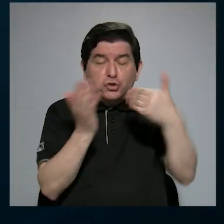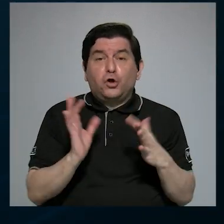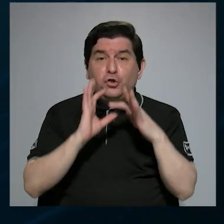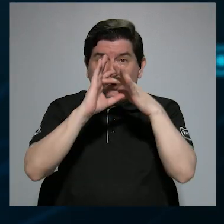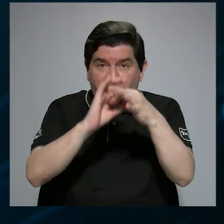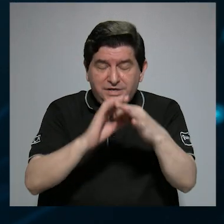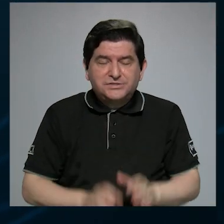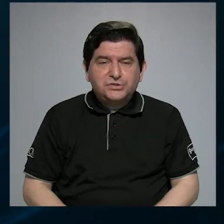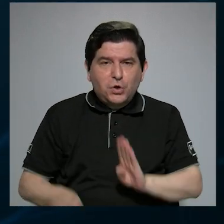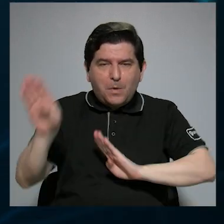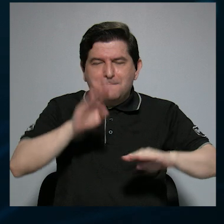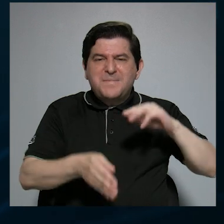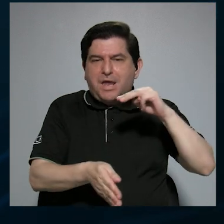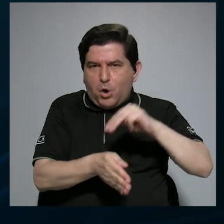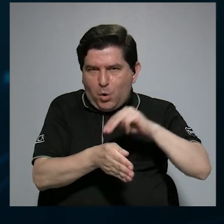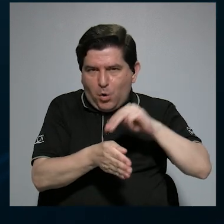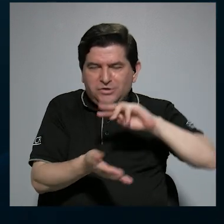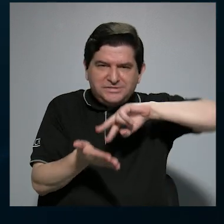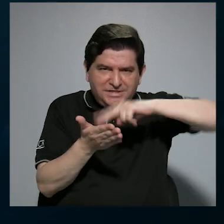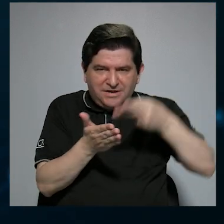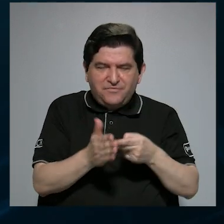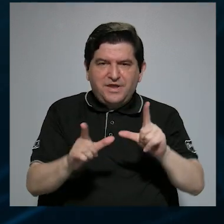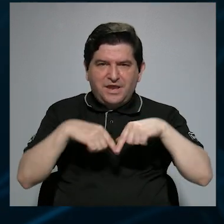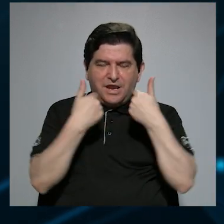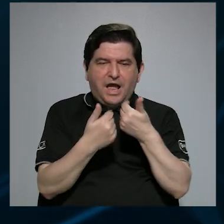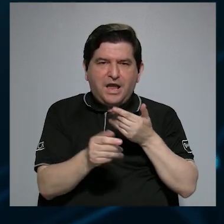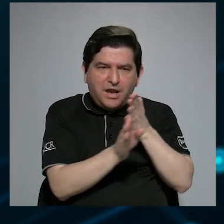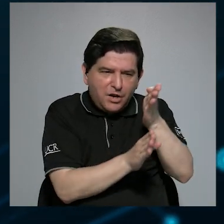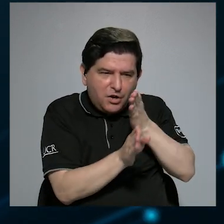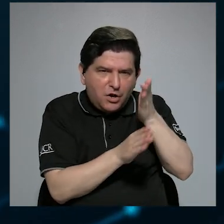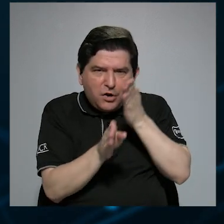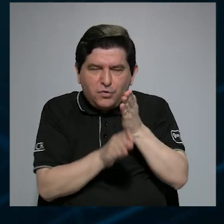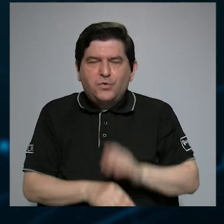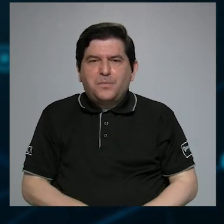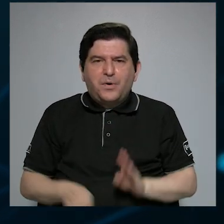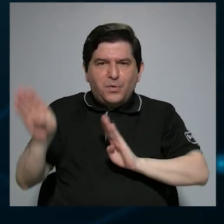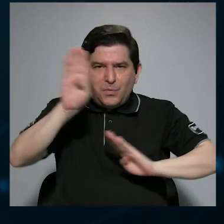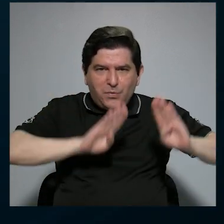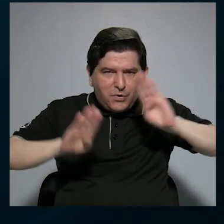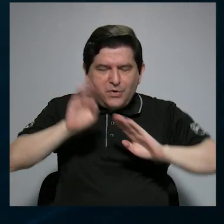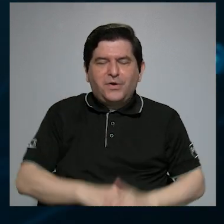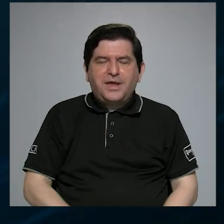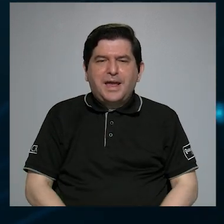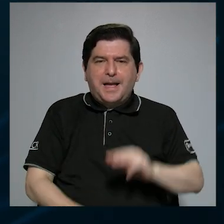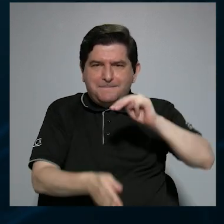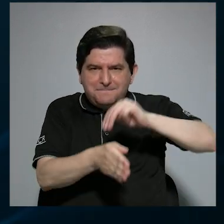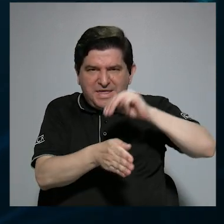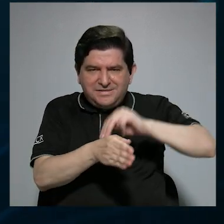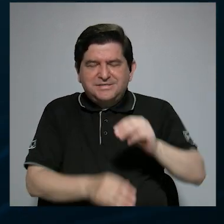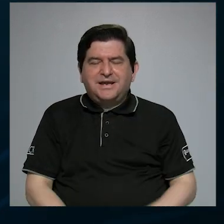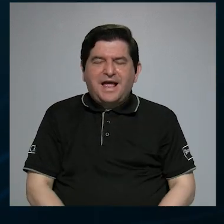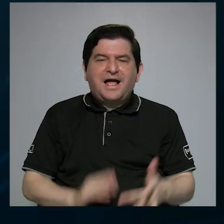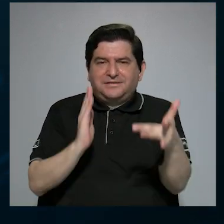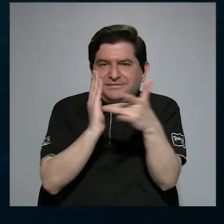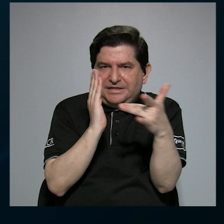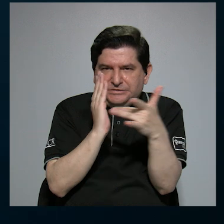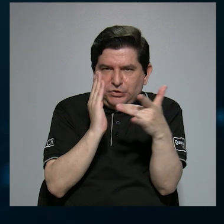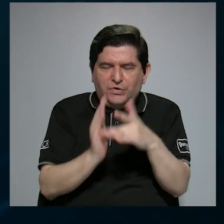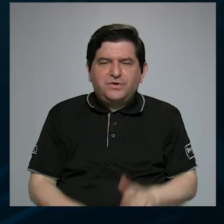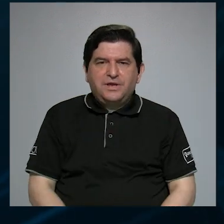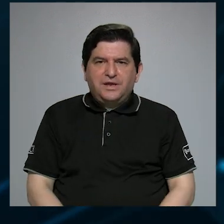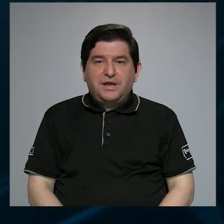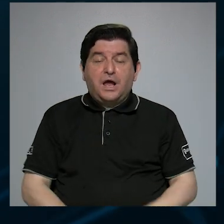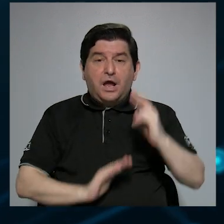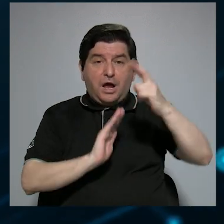Biomédico es todo aquello relativo a la biomedicina, o sea, el conjunto de disciplinas como la biología, la medicina y la